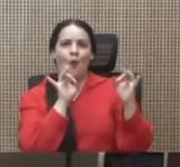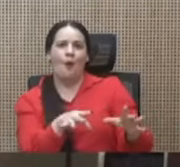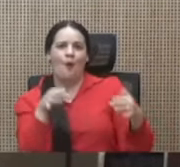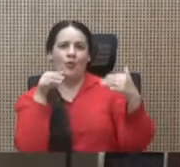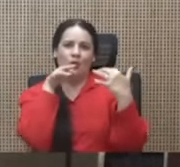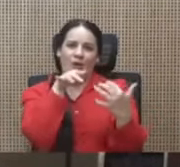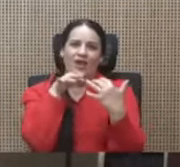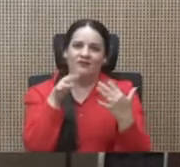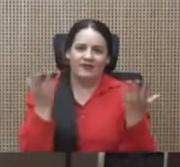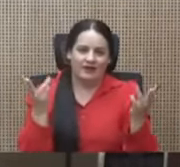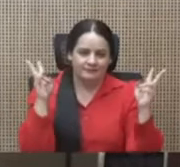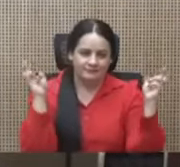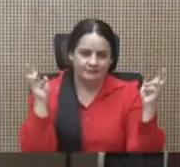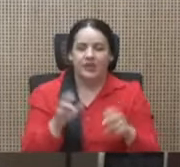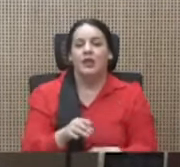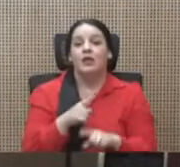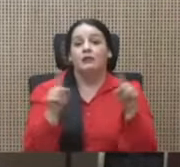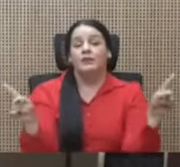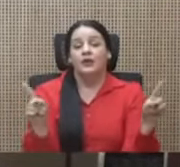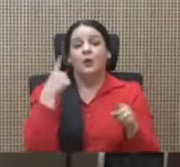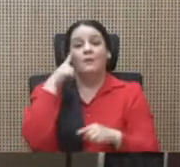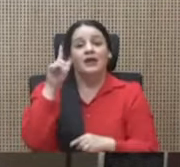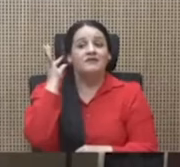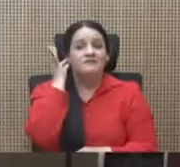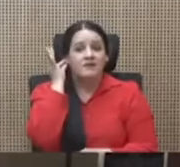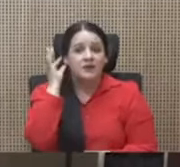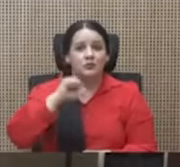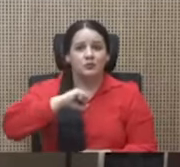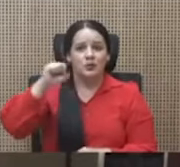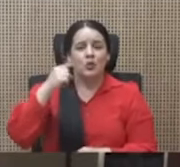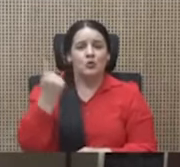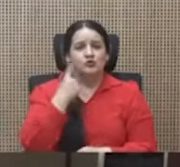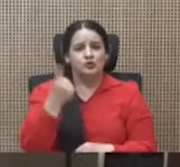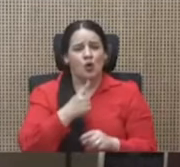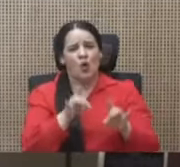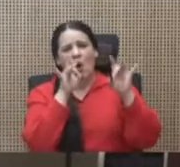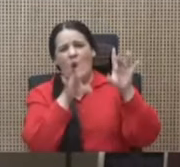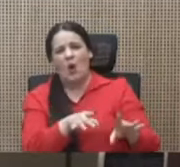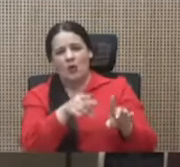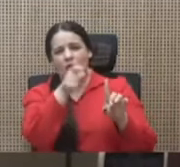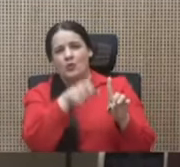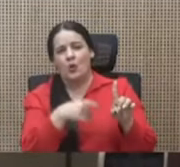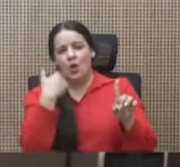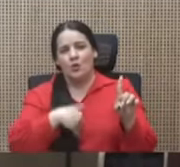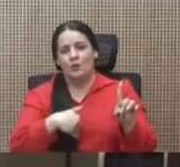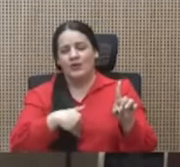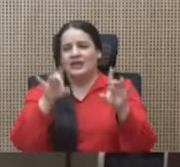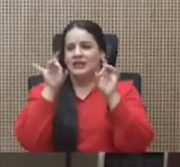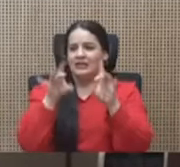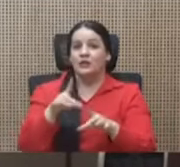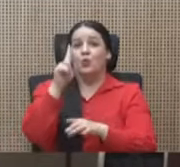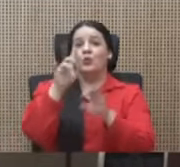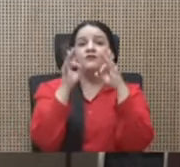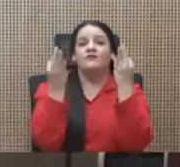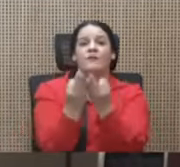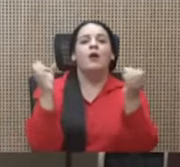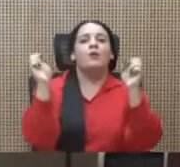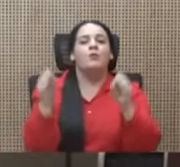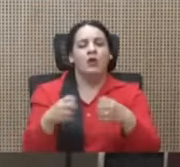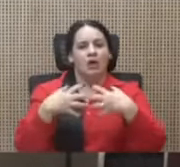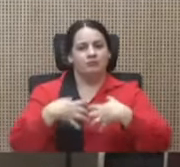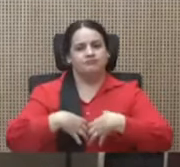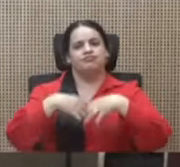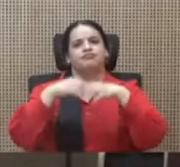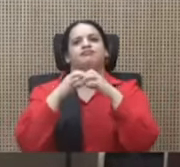pero parece que para el feminismo radical como lo decía solo puede existir el odio al hombre y detestan que una familia pueda reconstruirse y restaurarse